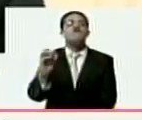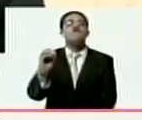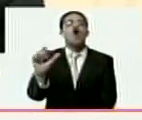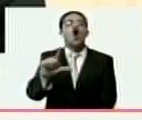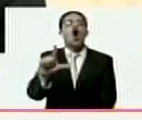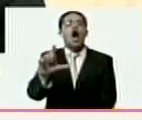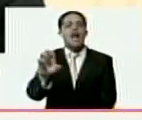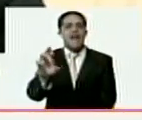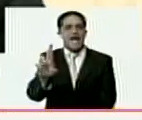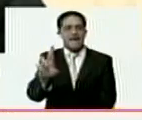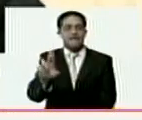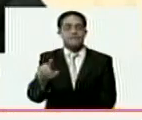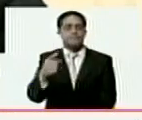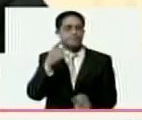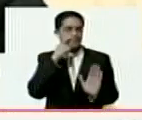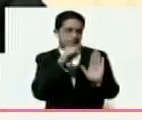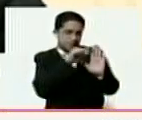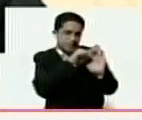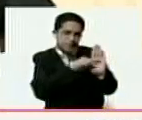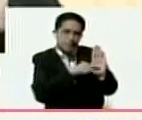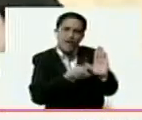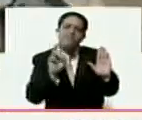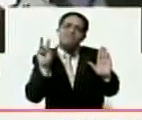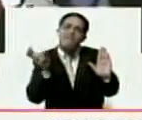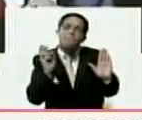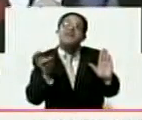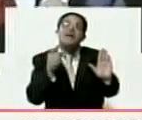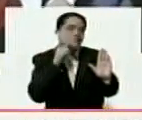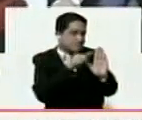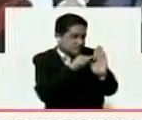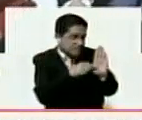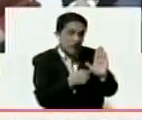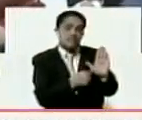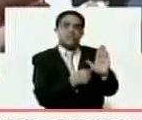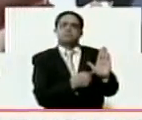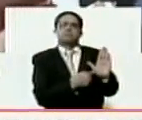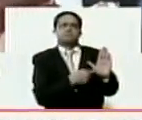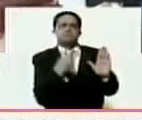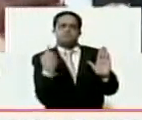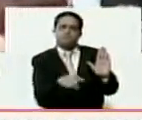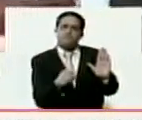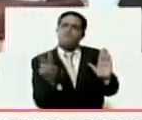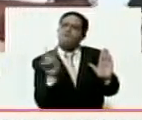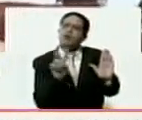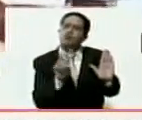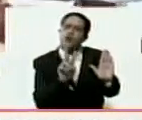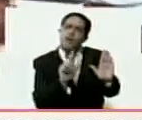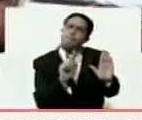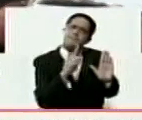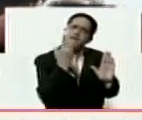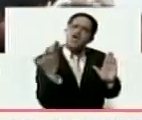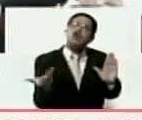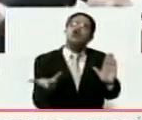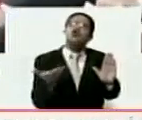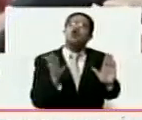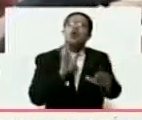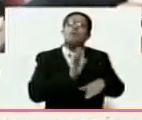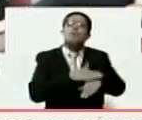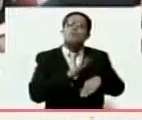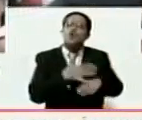la agenda de temas aparece Venezuela en primer lugar. ¿Y por qué Estados